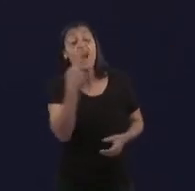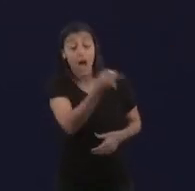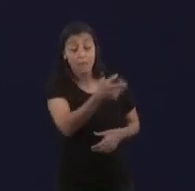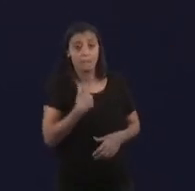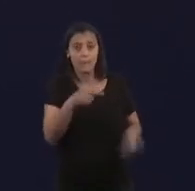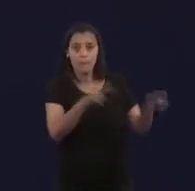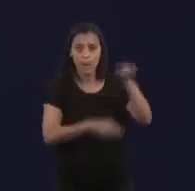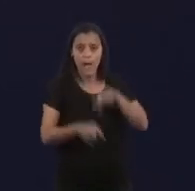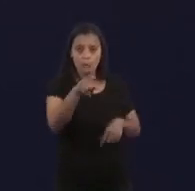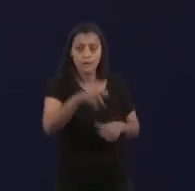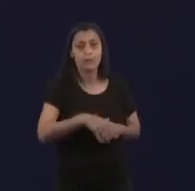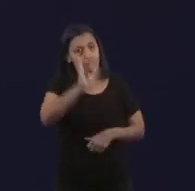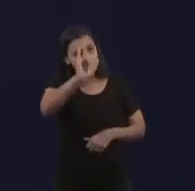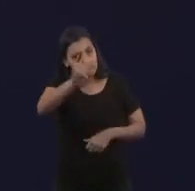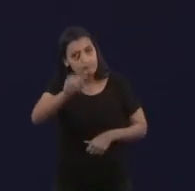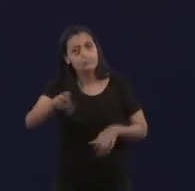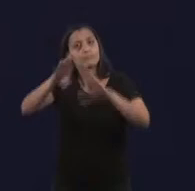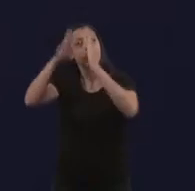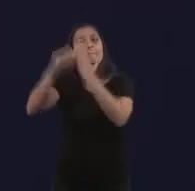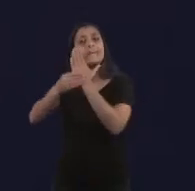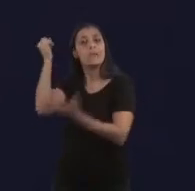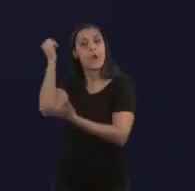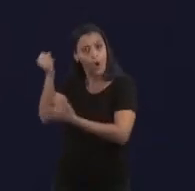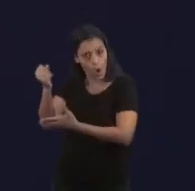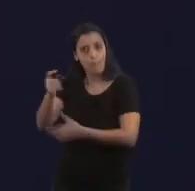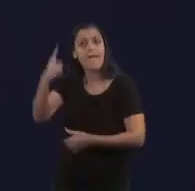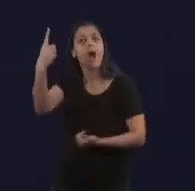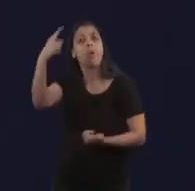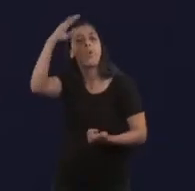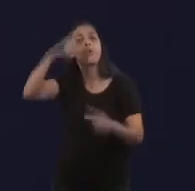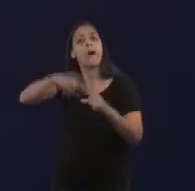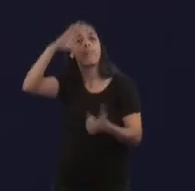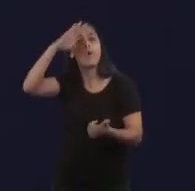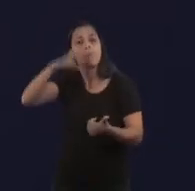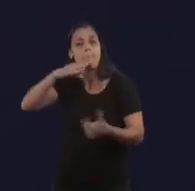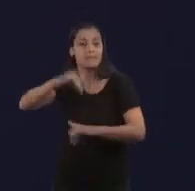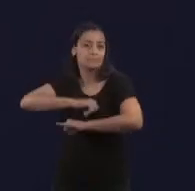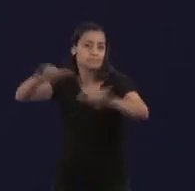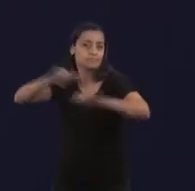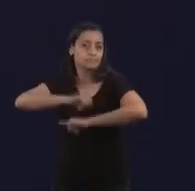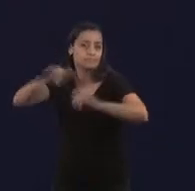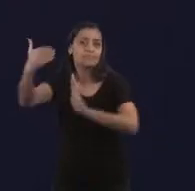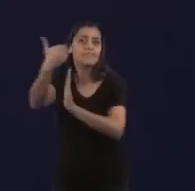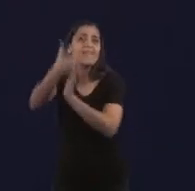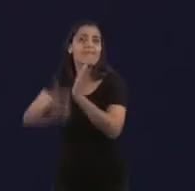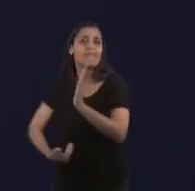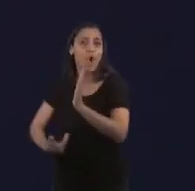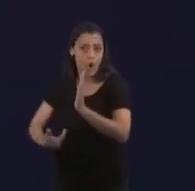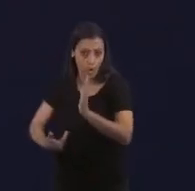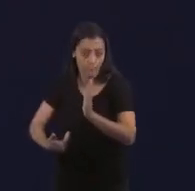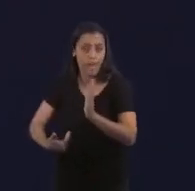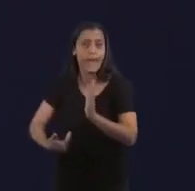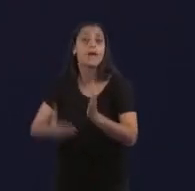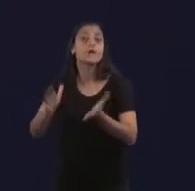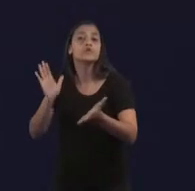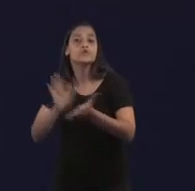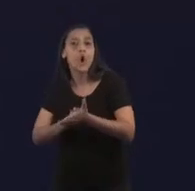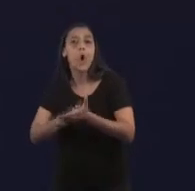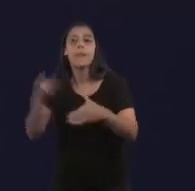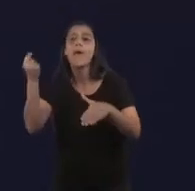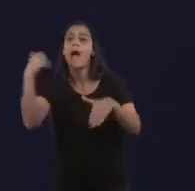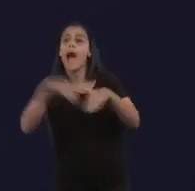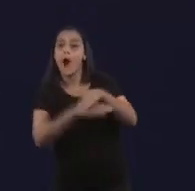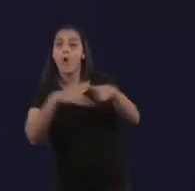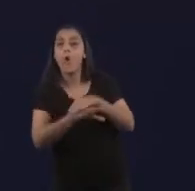entonces. Sí, de hecho lo publica el Ministerio de Economía una vez por mes, en torno al mitad de mes, a mes vencido, por supuesto. Está cada